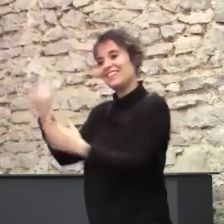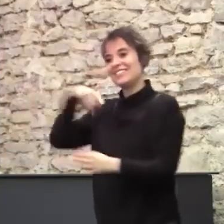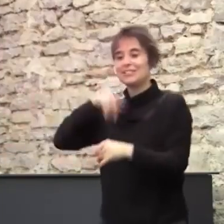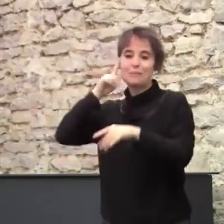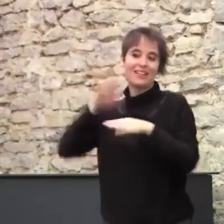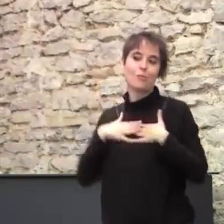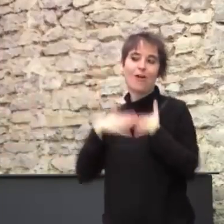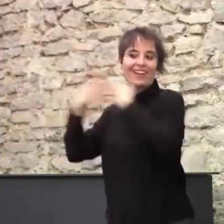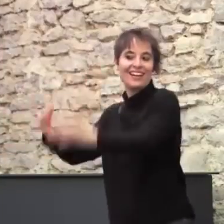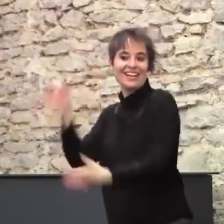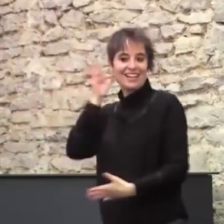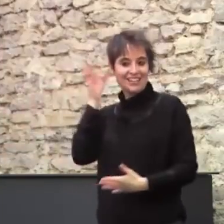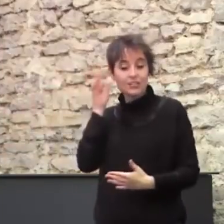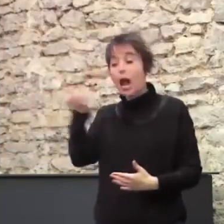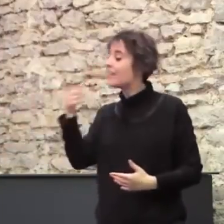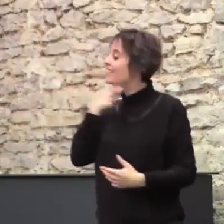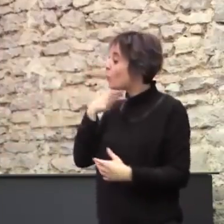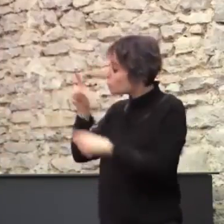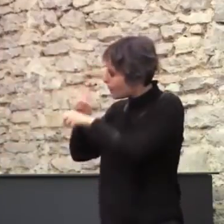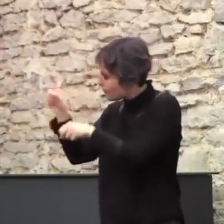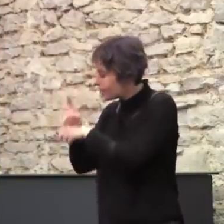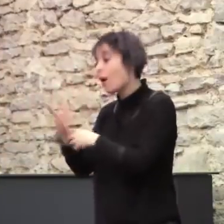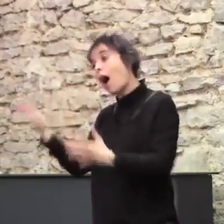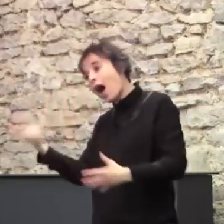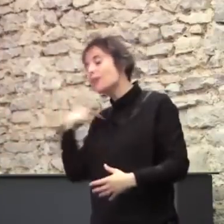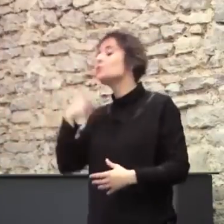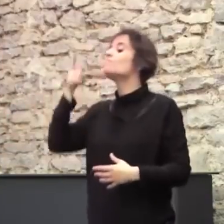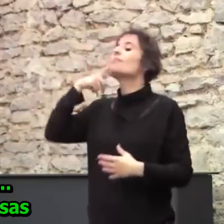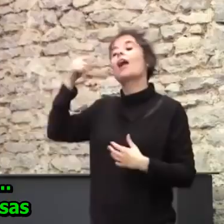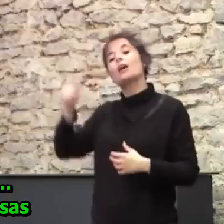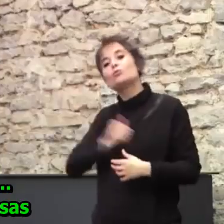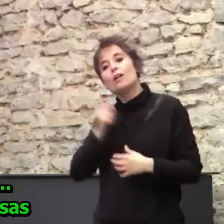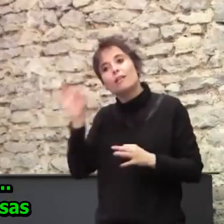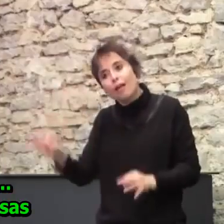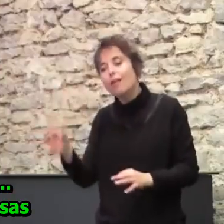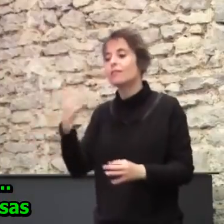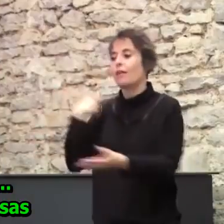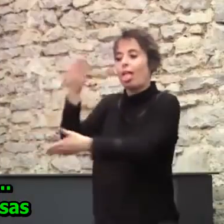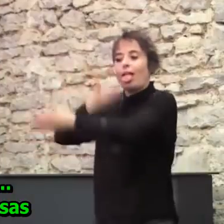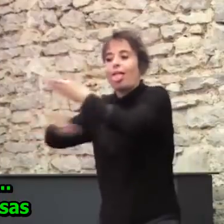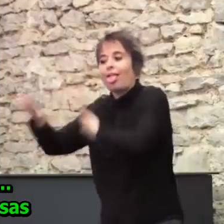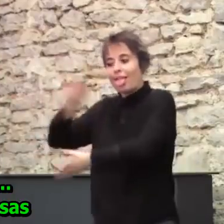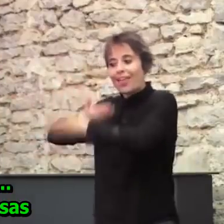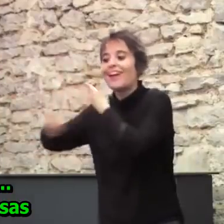muy, muy generosas, muy, ah, ¿te gusta tal película? Casualmente yo tengo, ¿vale? Y entonces de repente empezamos a decir a la otra